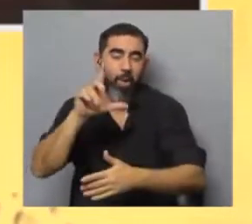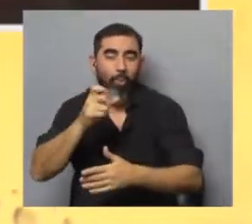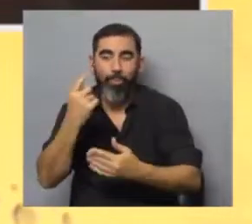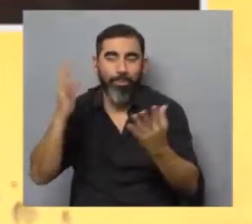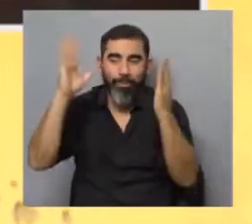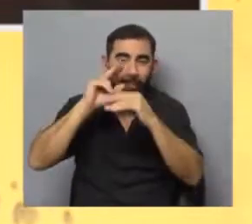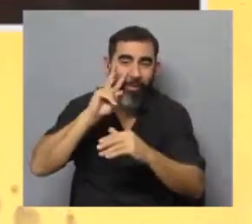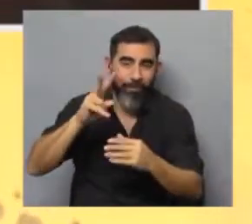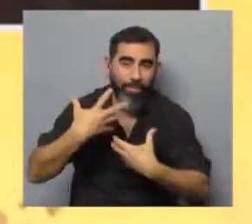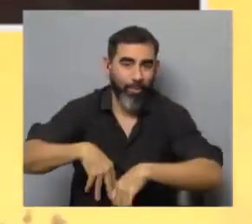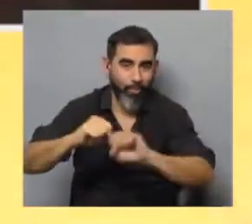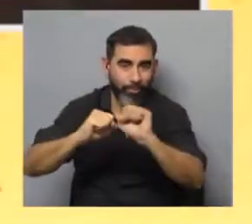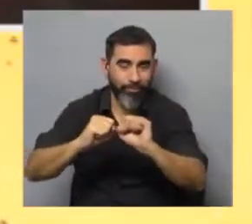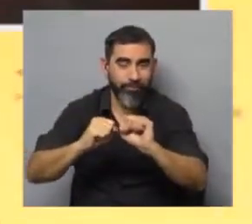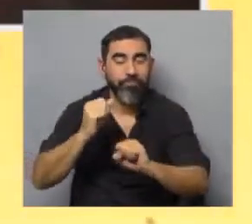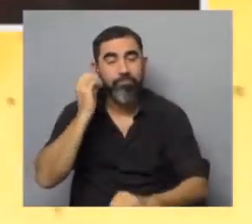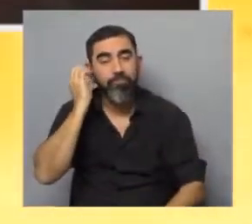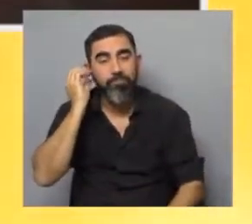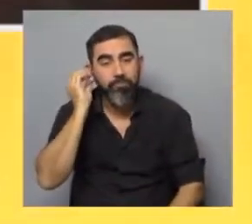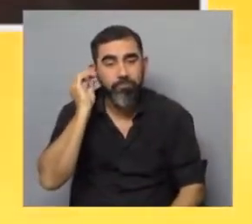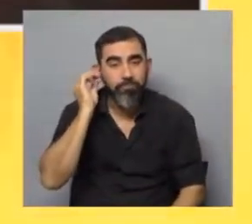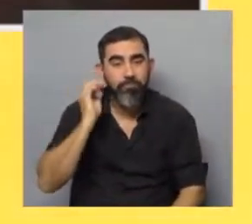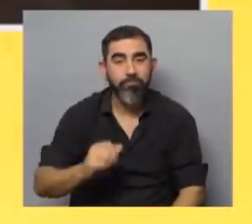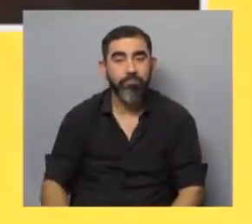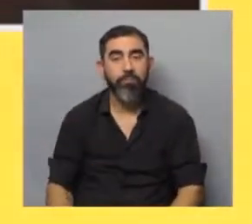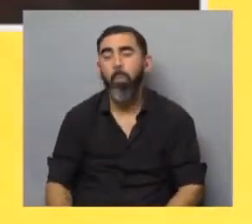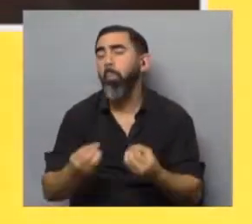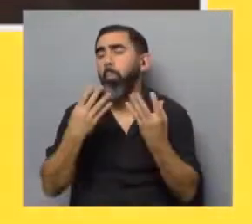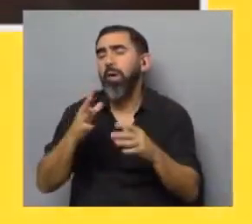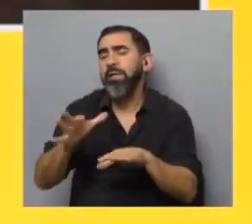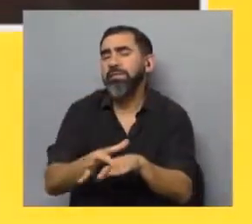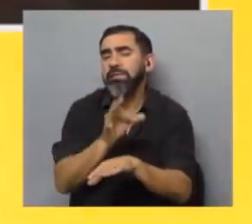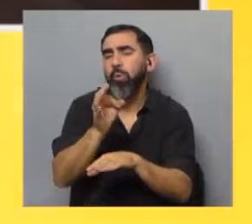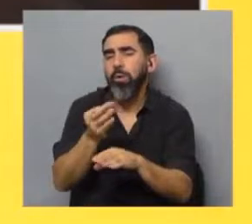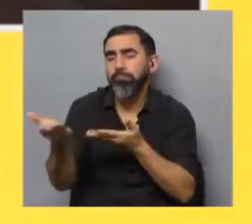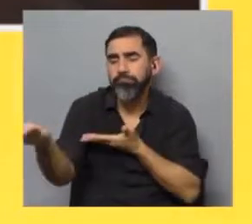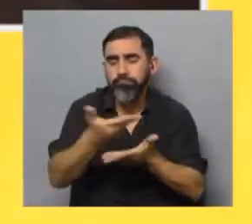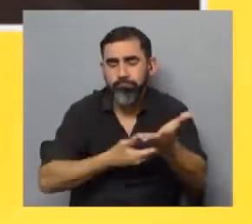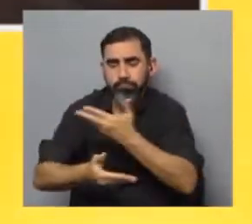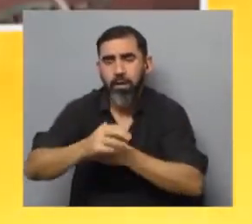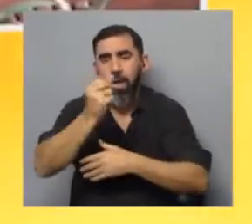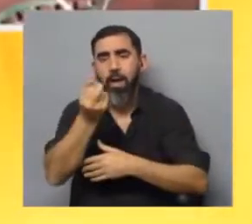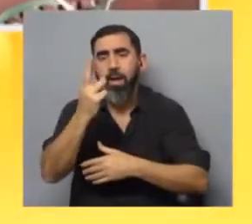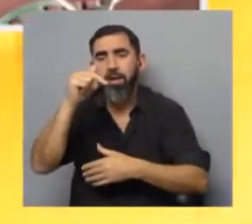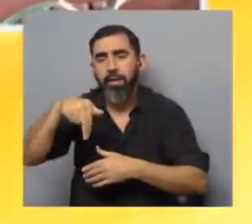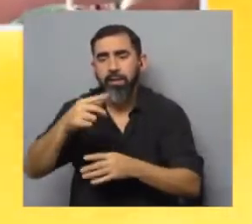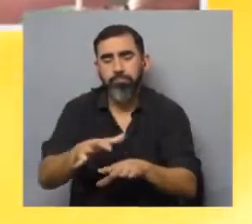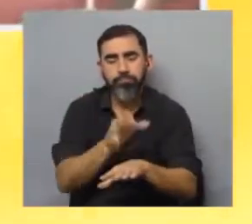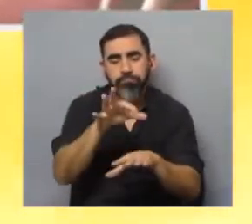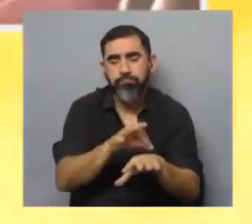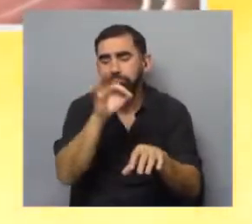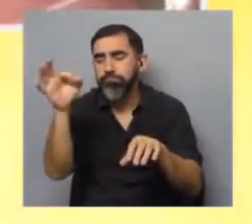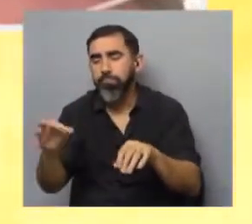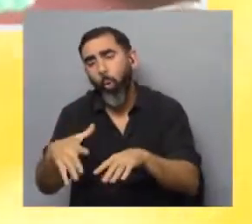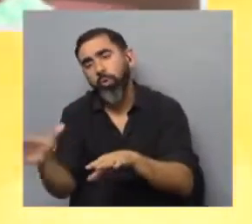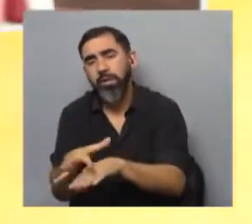los veíamos. Entonces, por un lado está por qué las células intercambian ARN, salen de una célula y entran a otra, ¿sí?